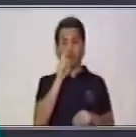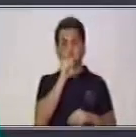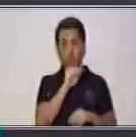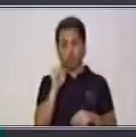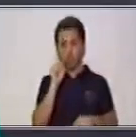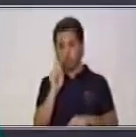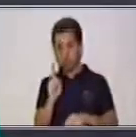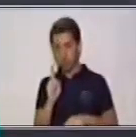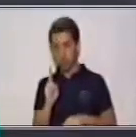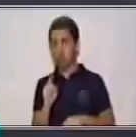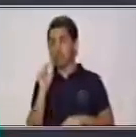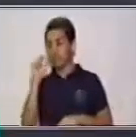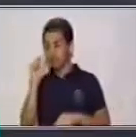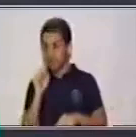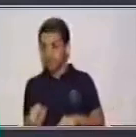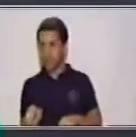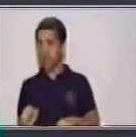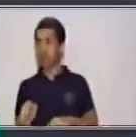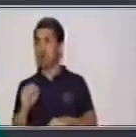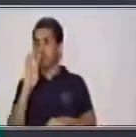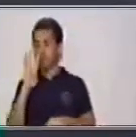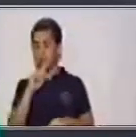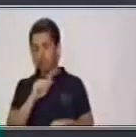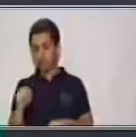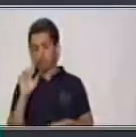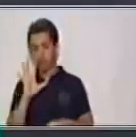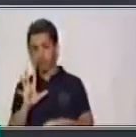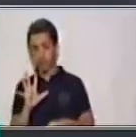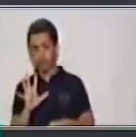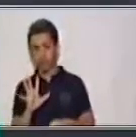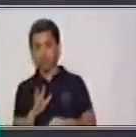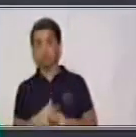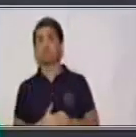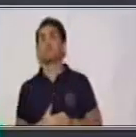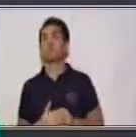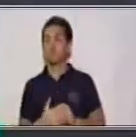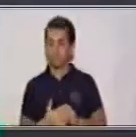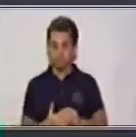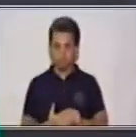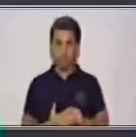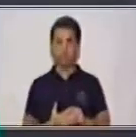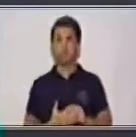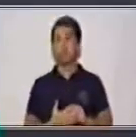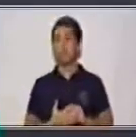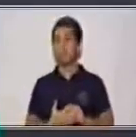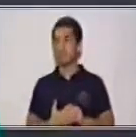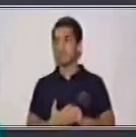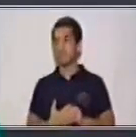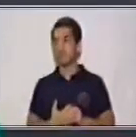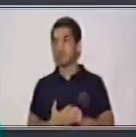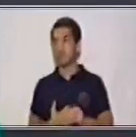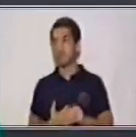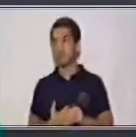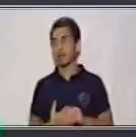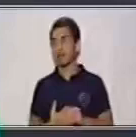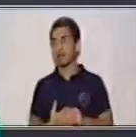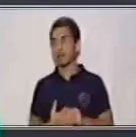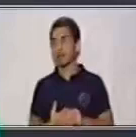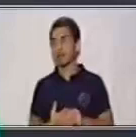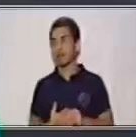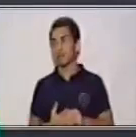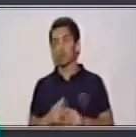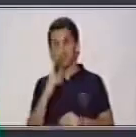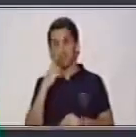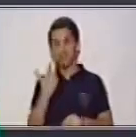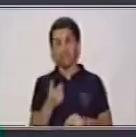Y entonces ahora tenemos una fracción dividida por otra fracción y vamos a recordar aquí el